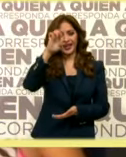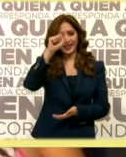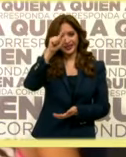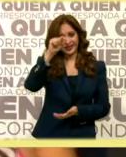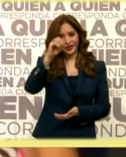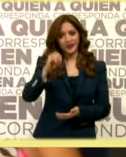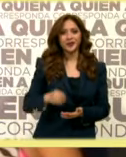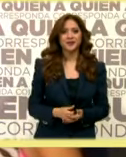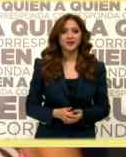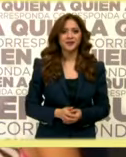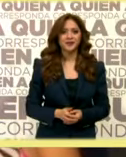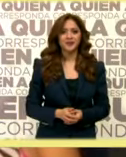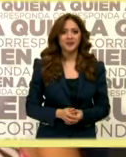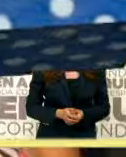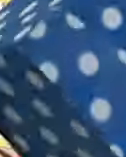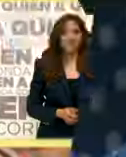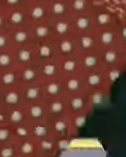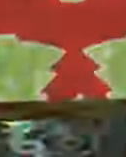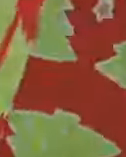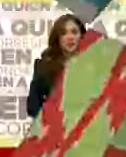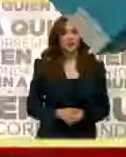Ochoa.